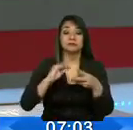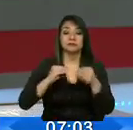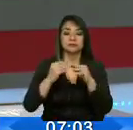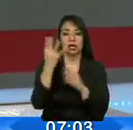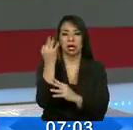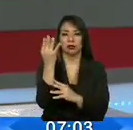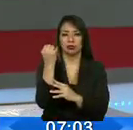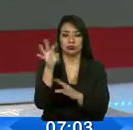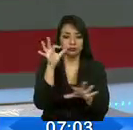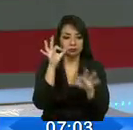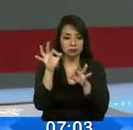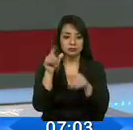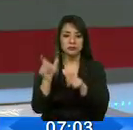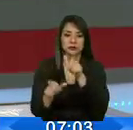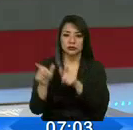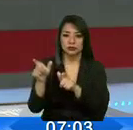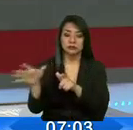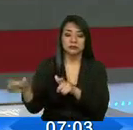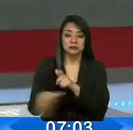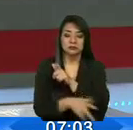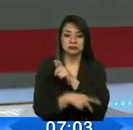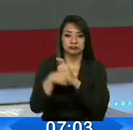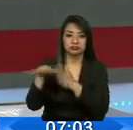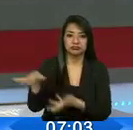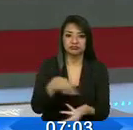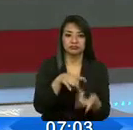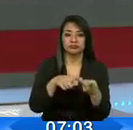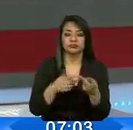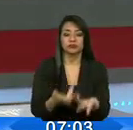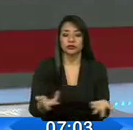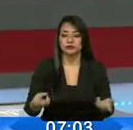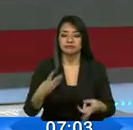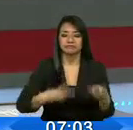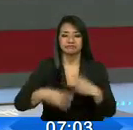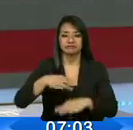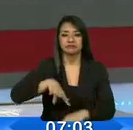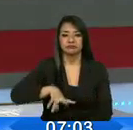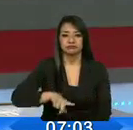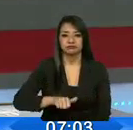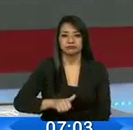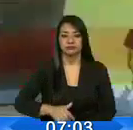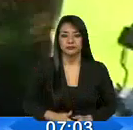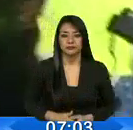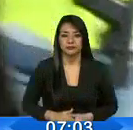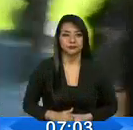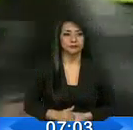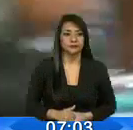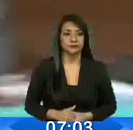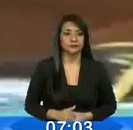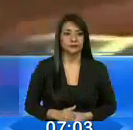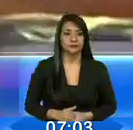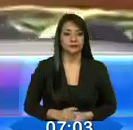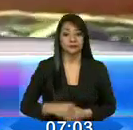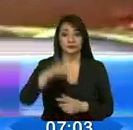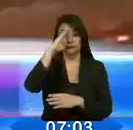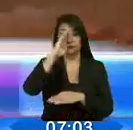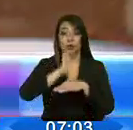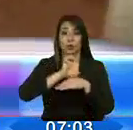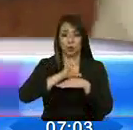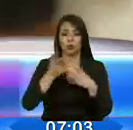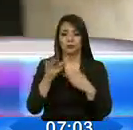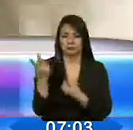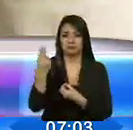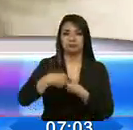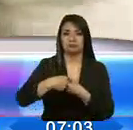persiguieron delitos como tráfico de hidrocarburos y robo de mercaderías. Le vamos a contar. La policía ecuatoriana fue parte del